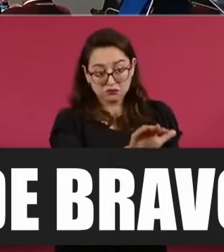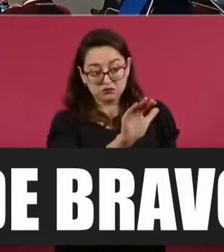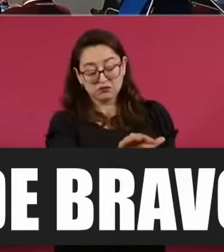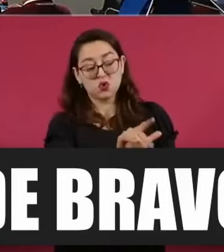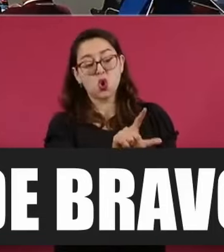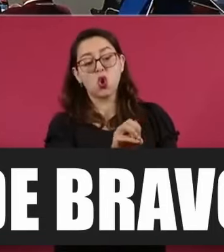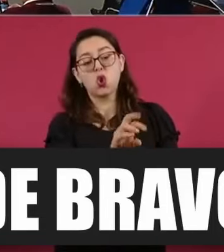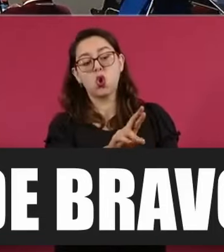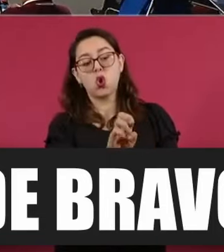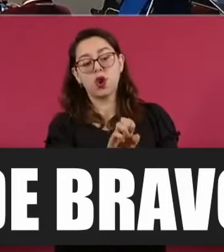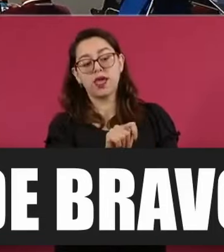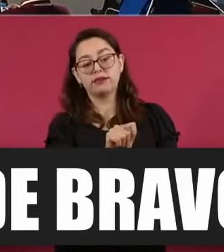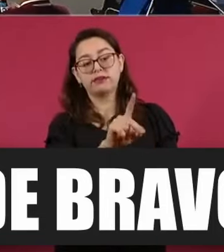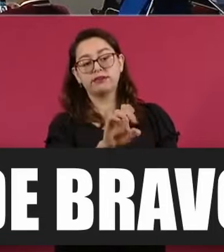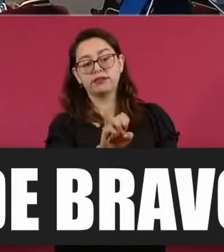¿Lore de Mola?